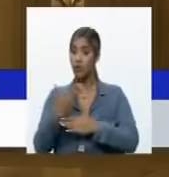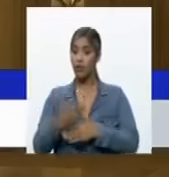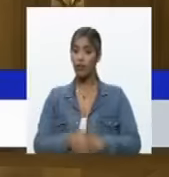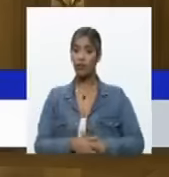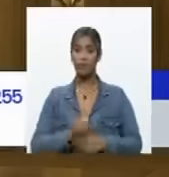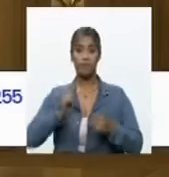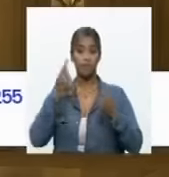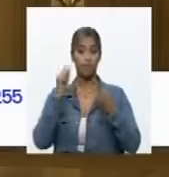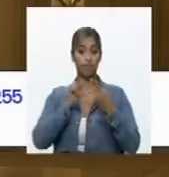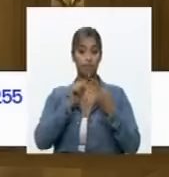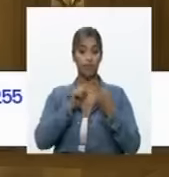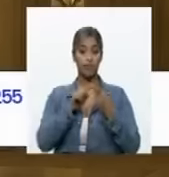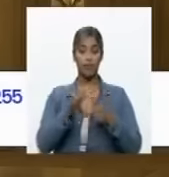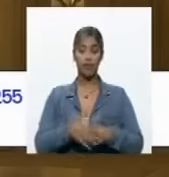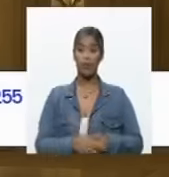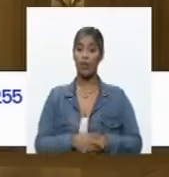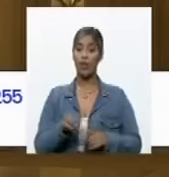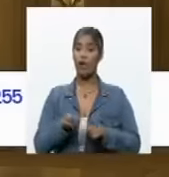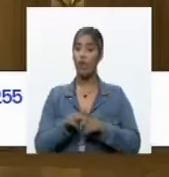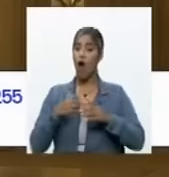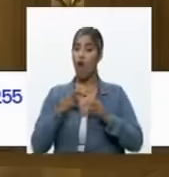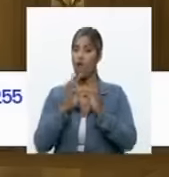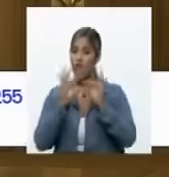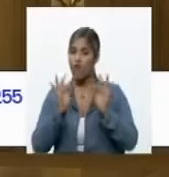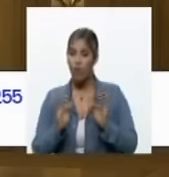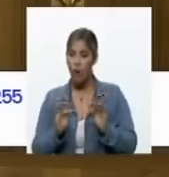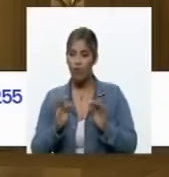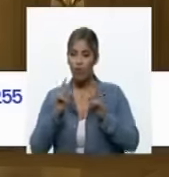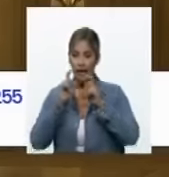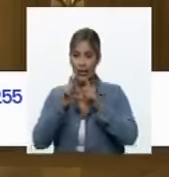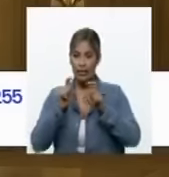primero, la pedagogía de la curiosidad,